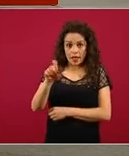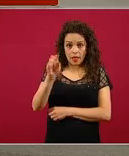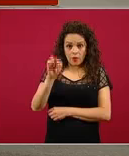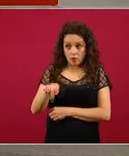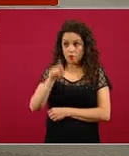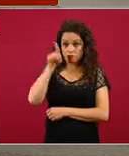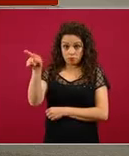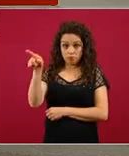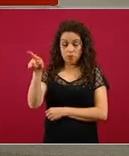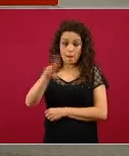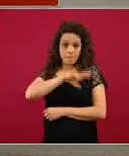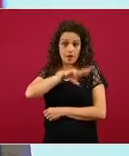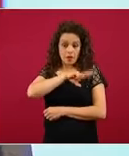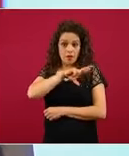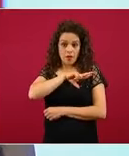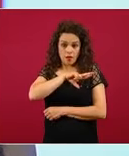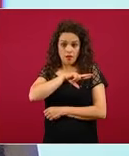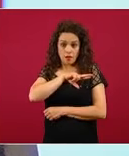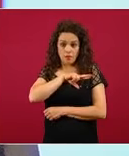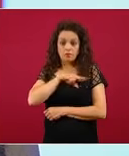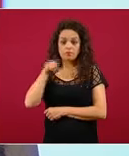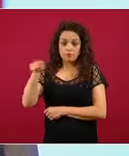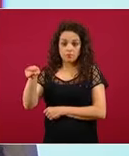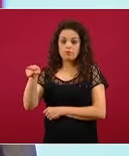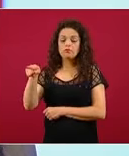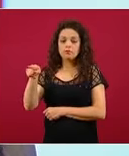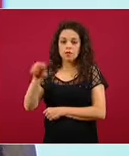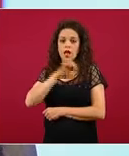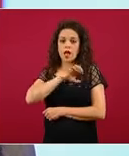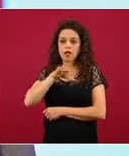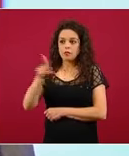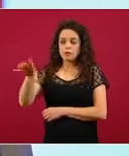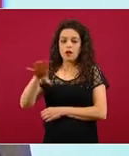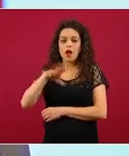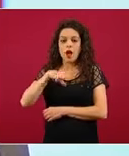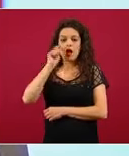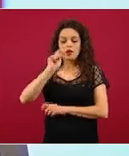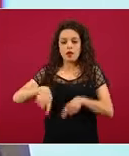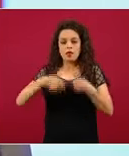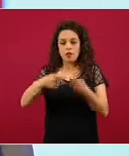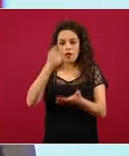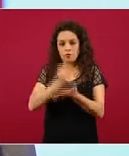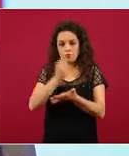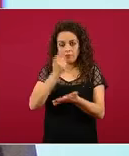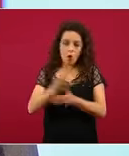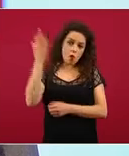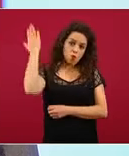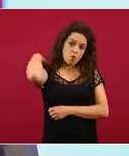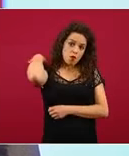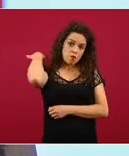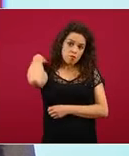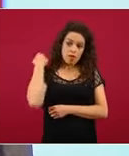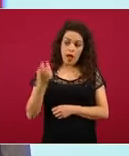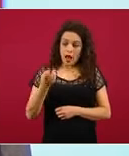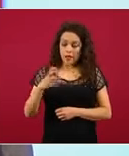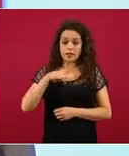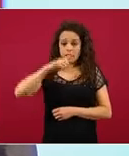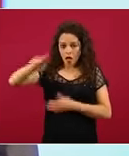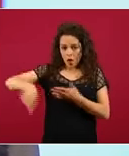una fundación privada filantrópica que tiene un recurso especializado de rehabilitación pulmonar. Este recurso está en los